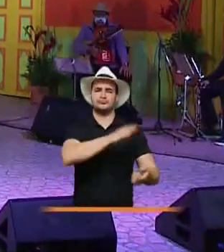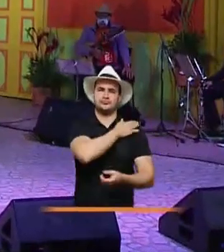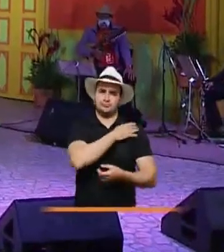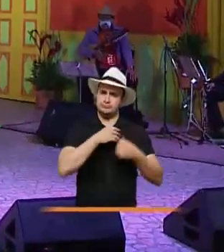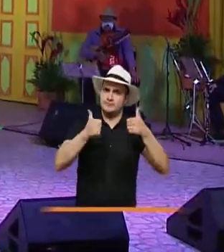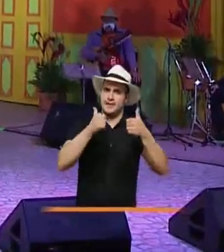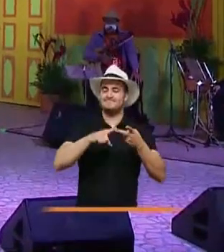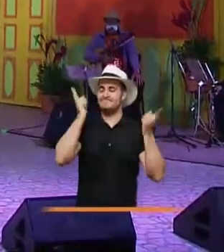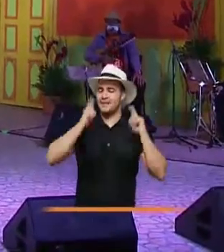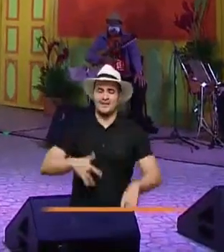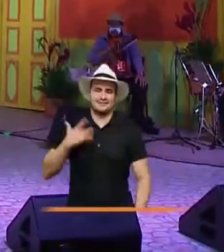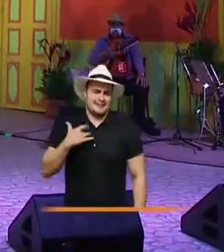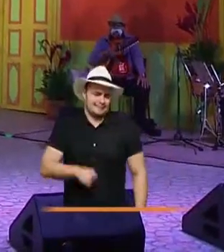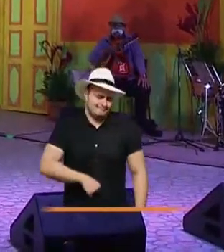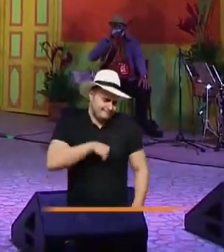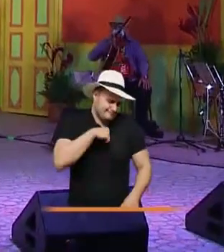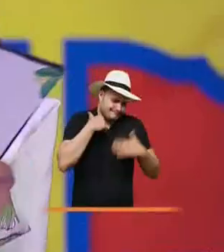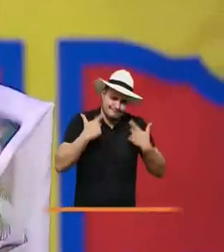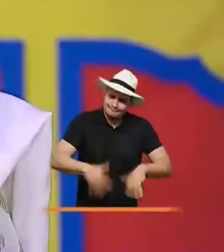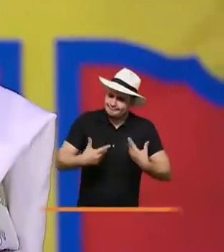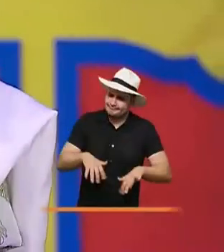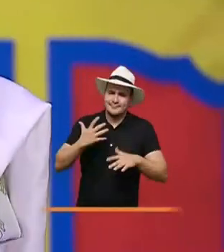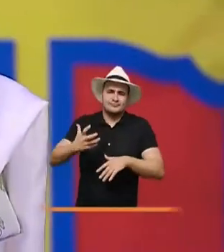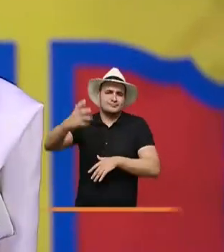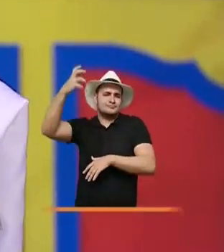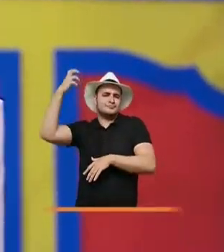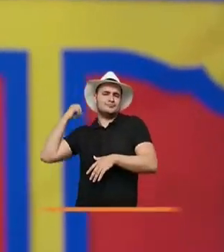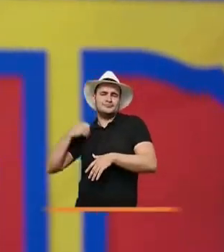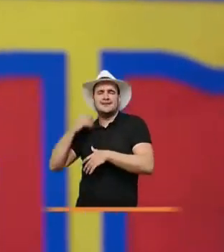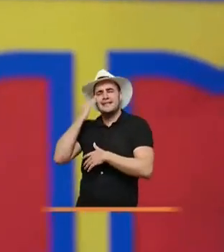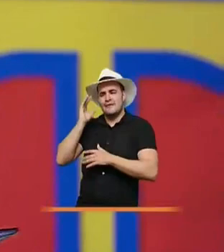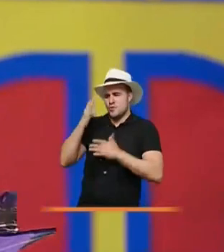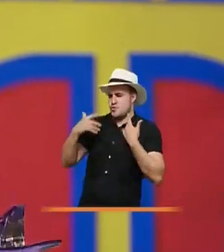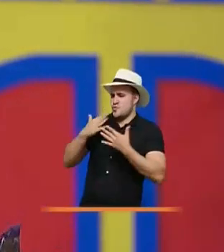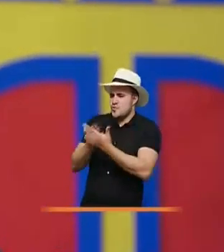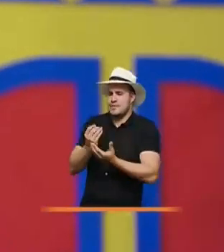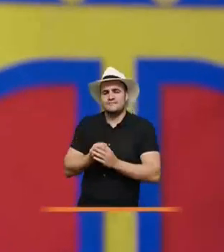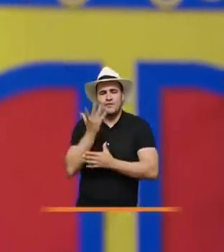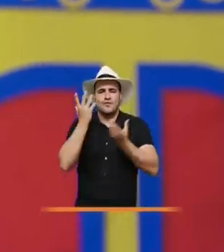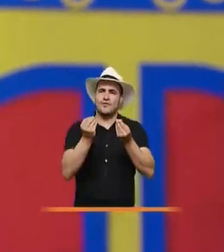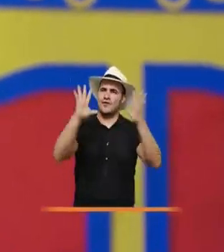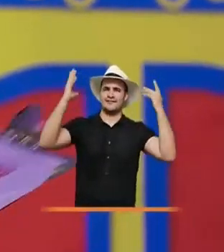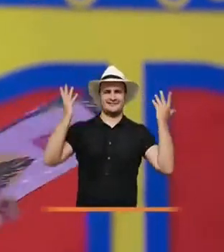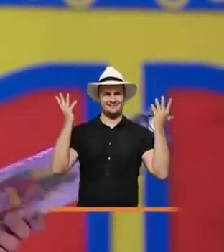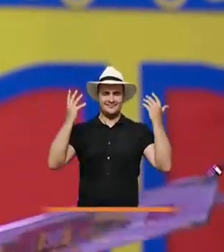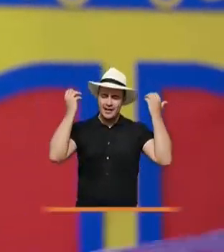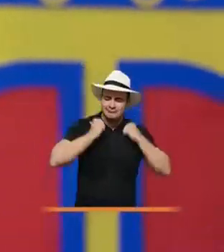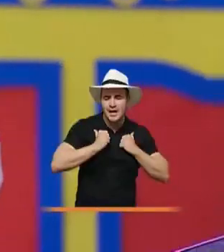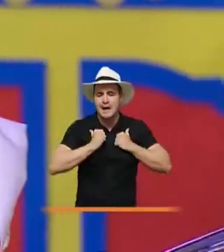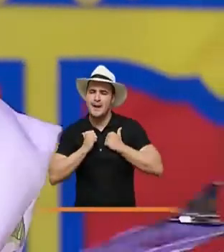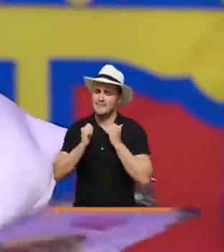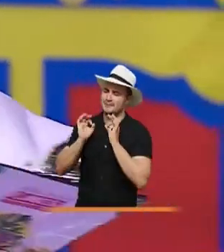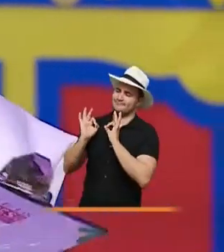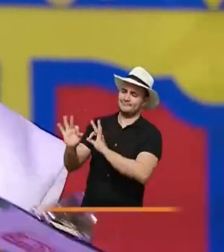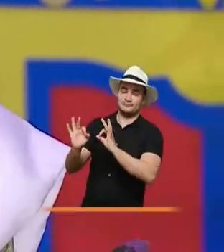de lo que somos de esta tradición de nuestra feria de las flores sino también de compartir escenario con otro talento